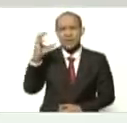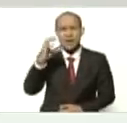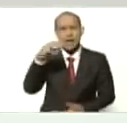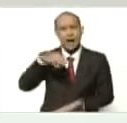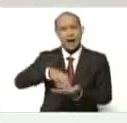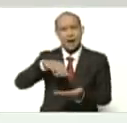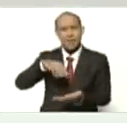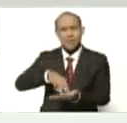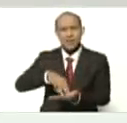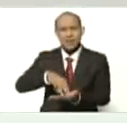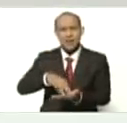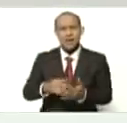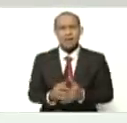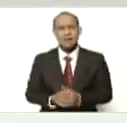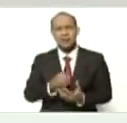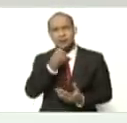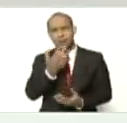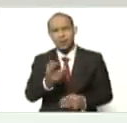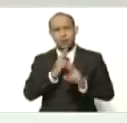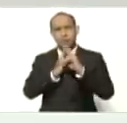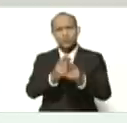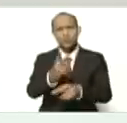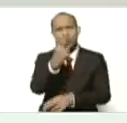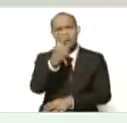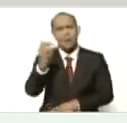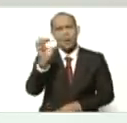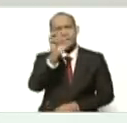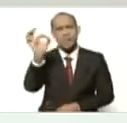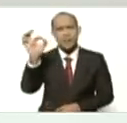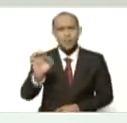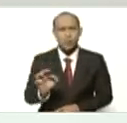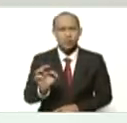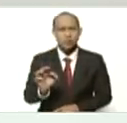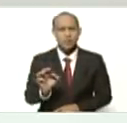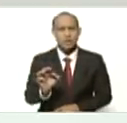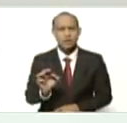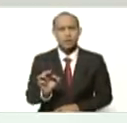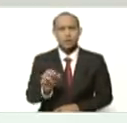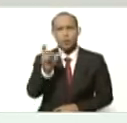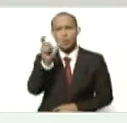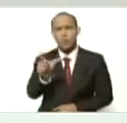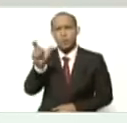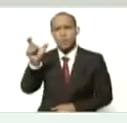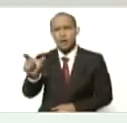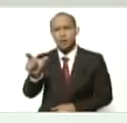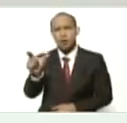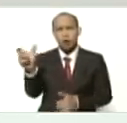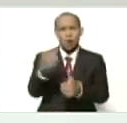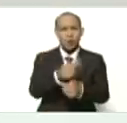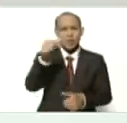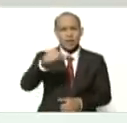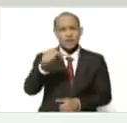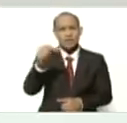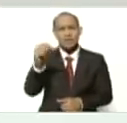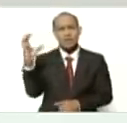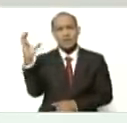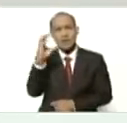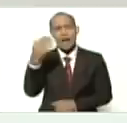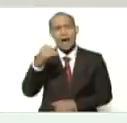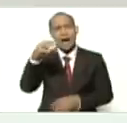en miranda bueno casi un 20 de los casos detectados en caravaca están en sus residencias